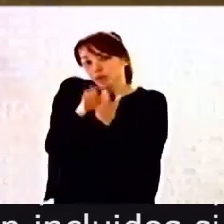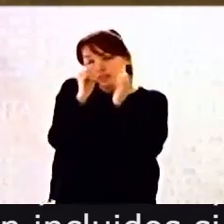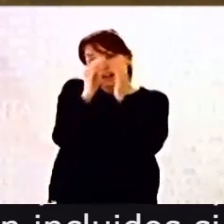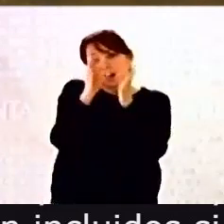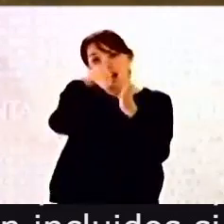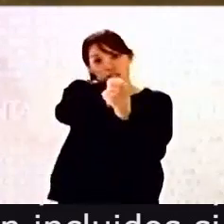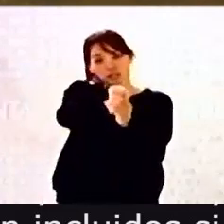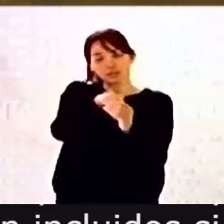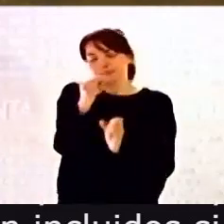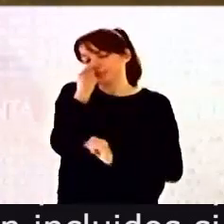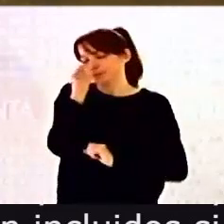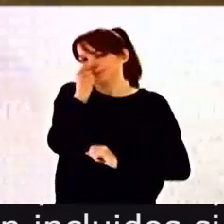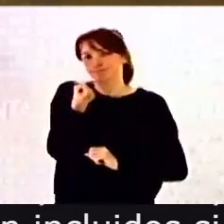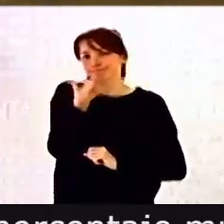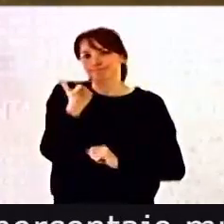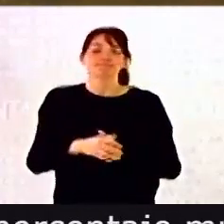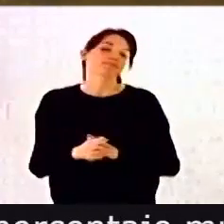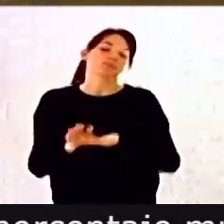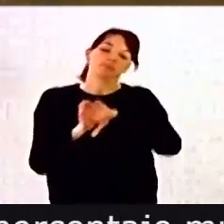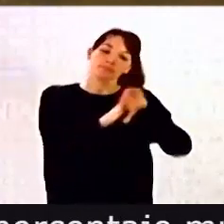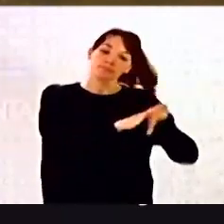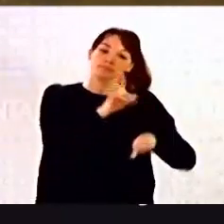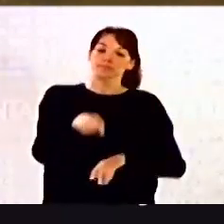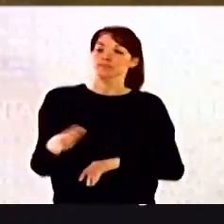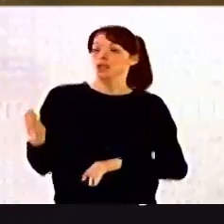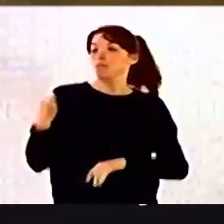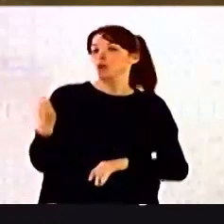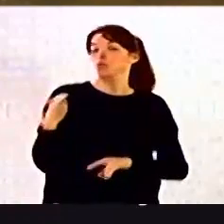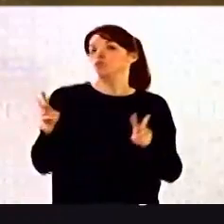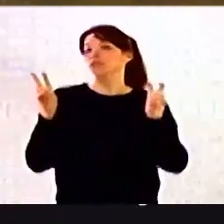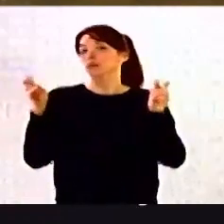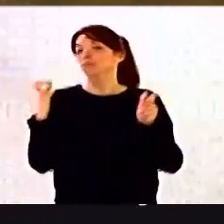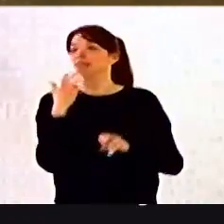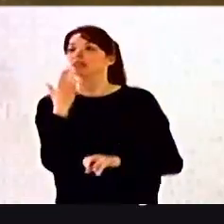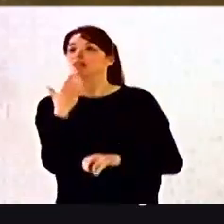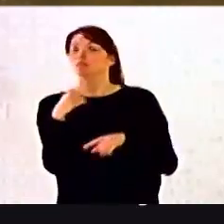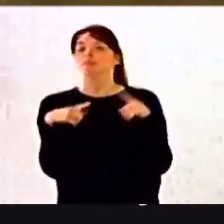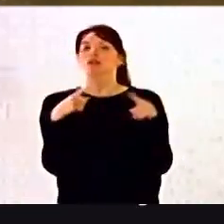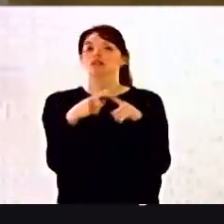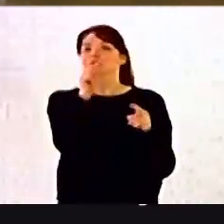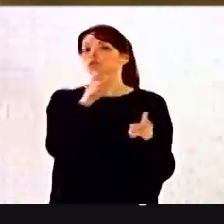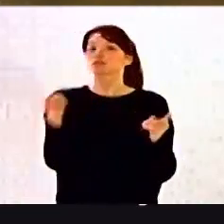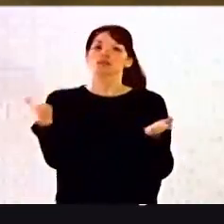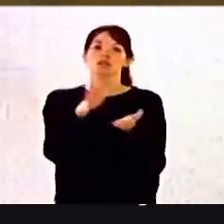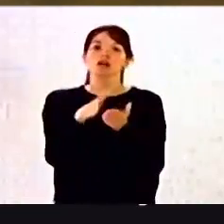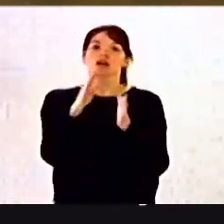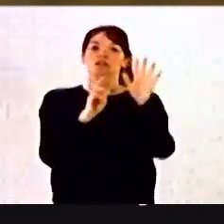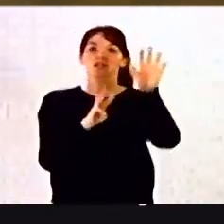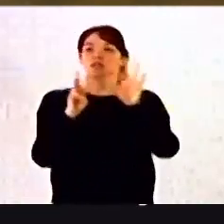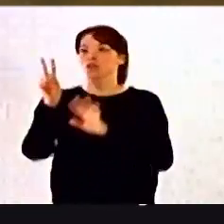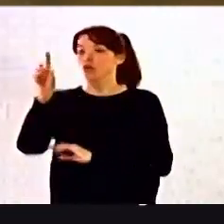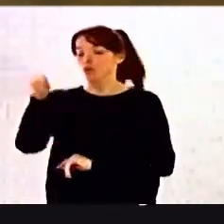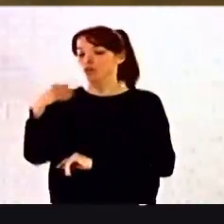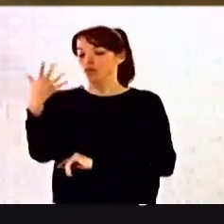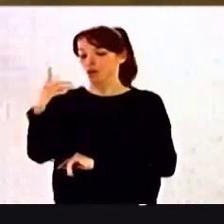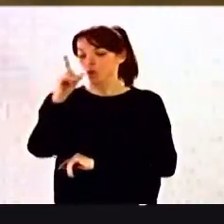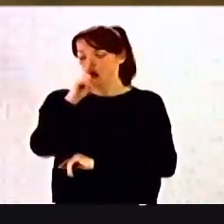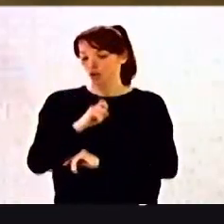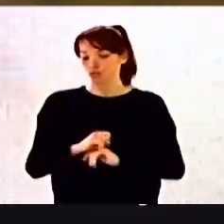muy bajo. Y luego, con lo que me pregunta con respecto si la edad media de los fallecidos es de 82,5